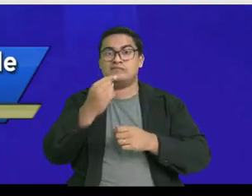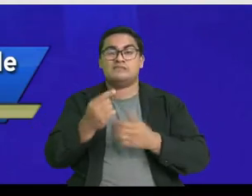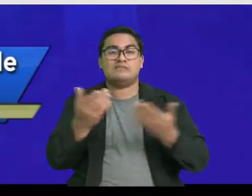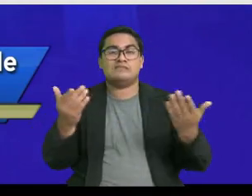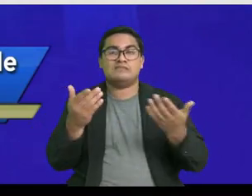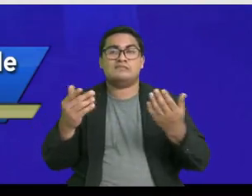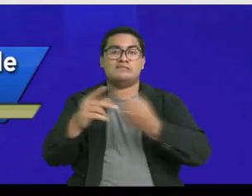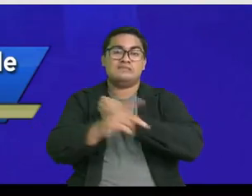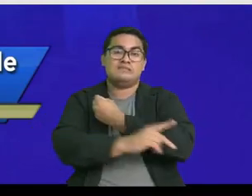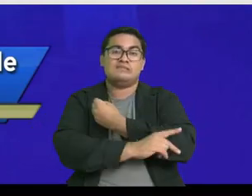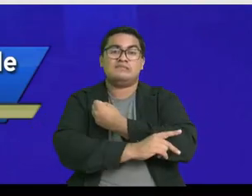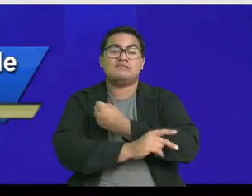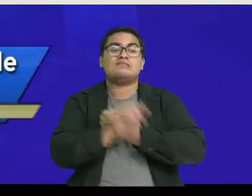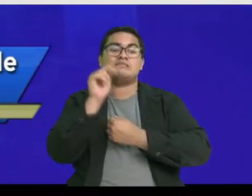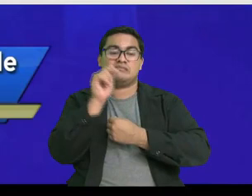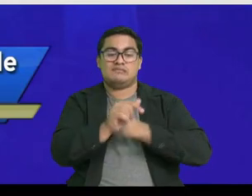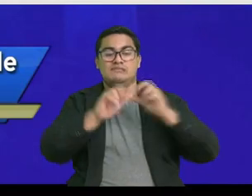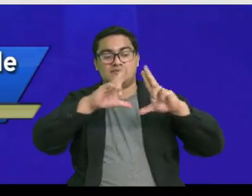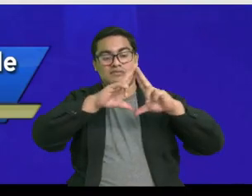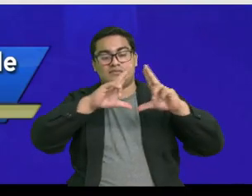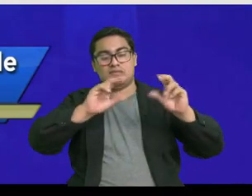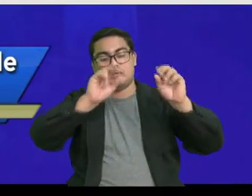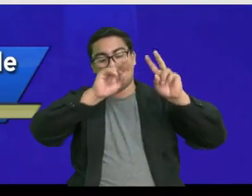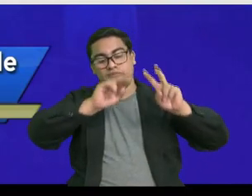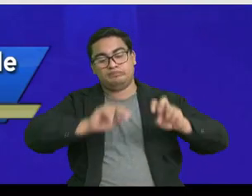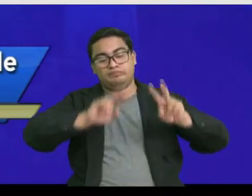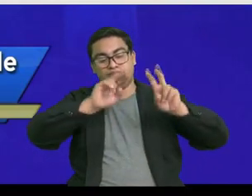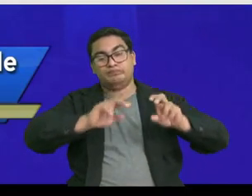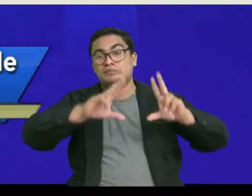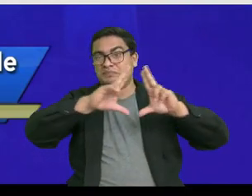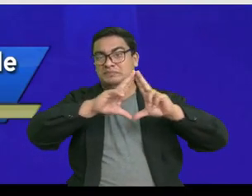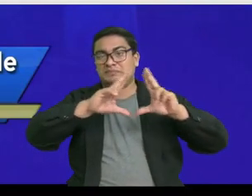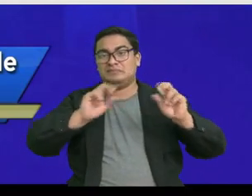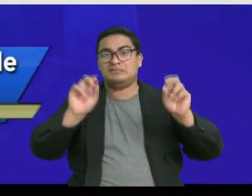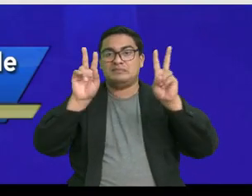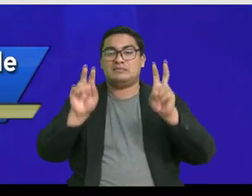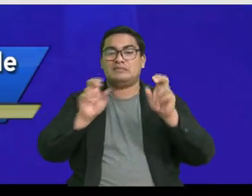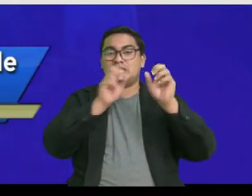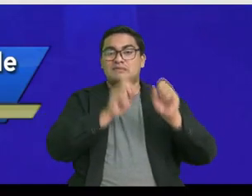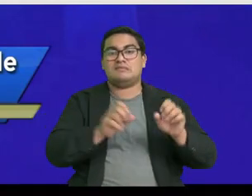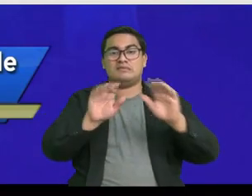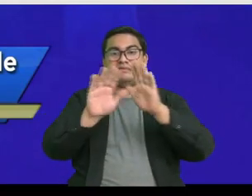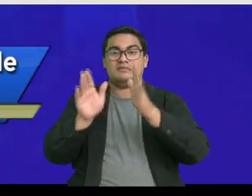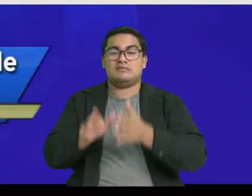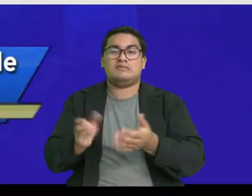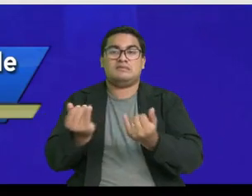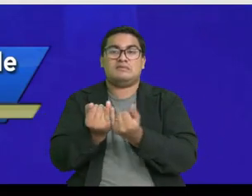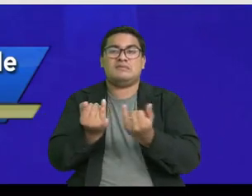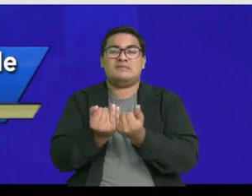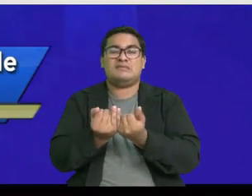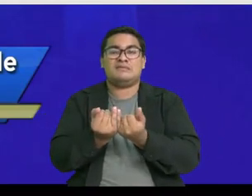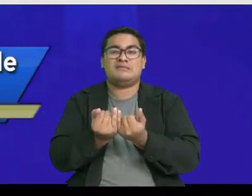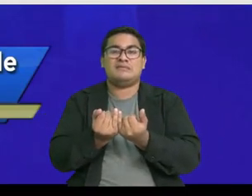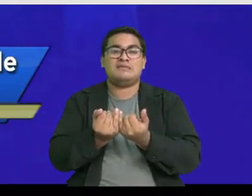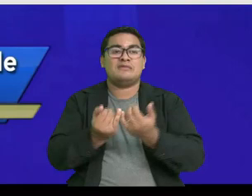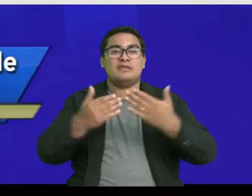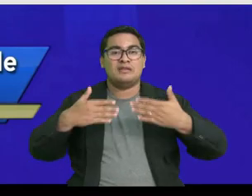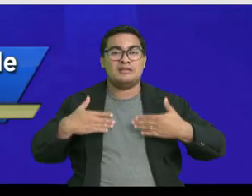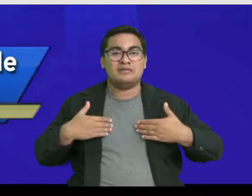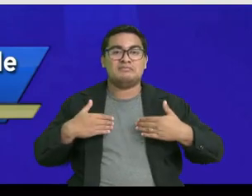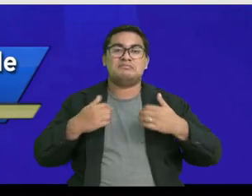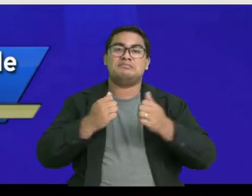país. Entonces a nosotros nos examinaron en el tema de equidad en cuanto al acceso a la